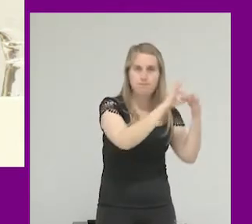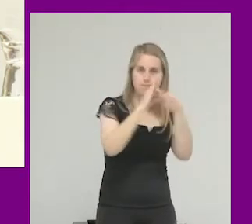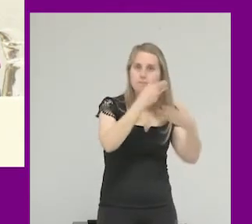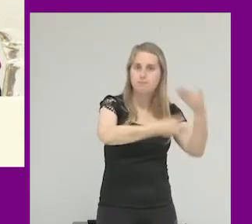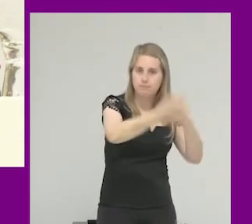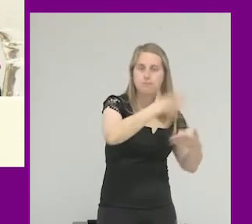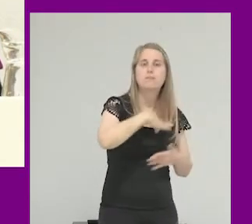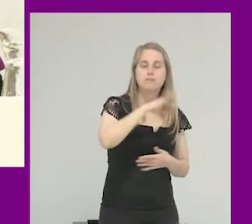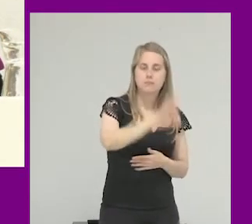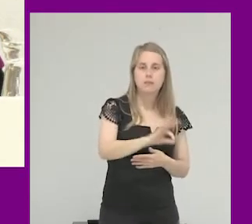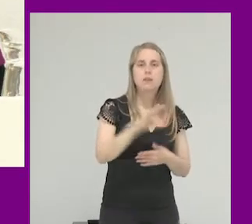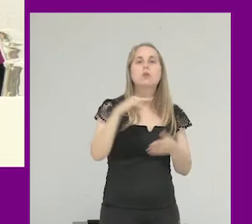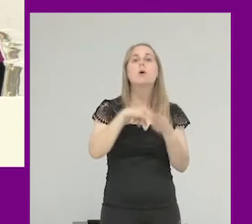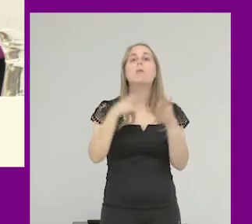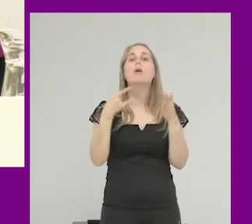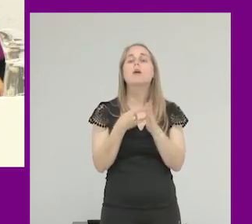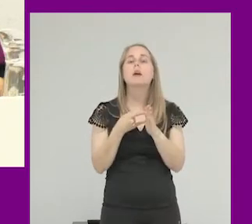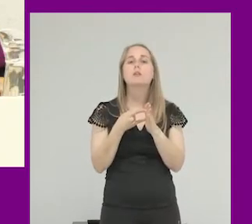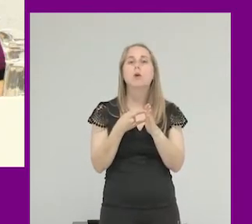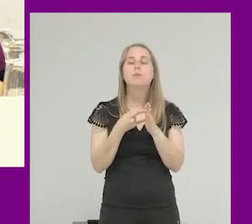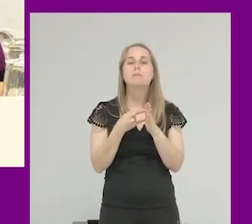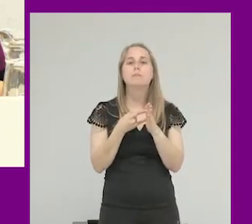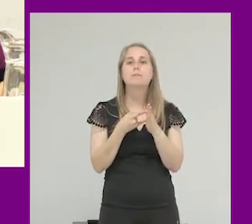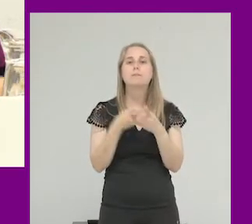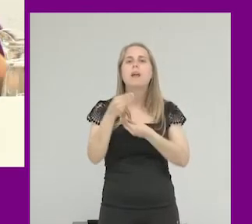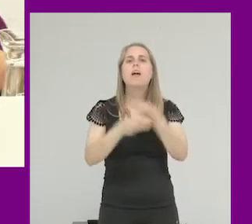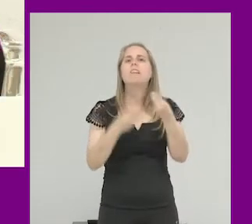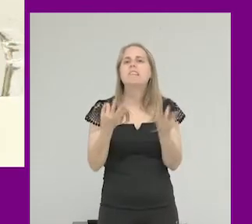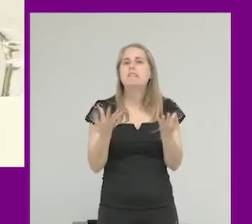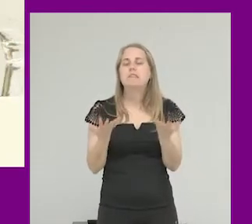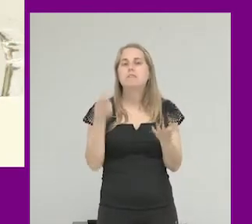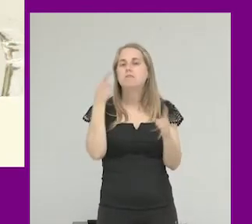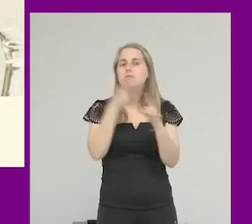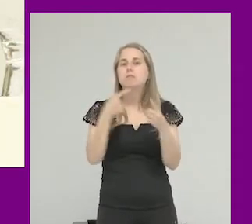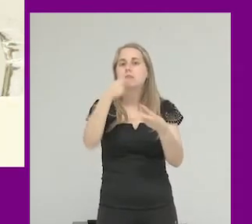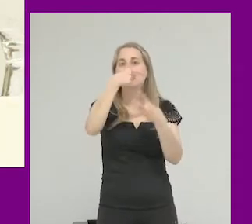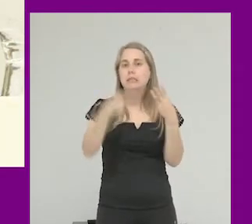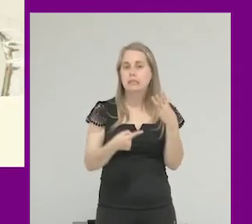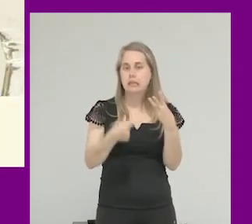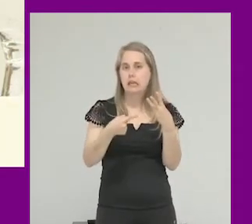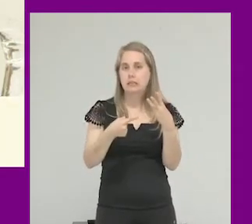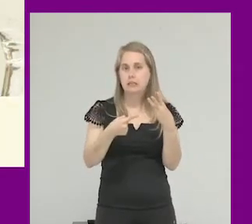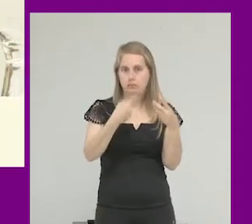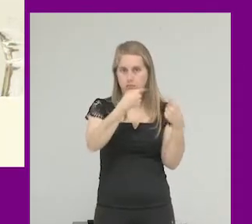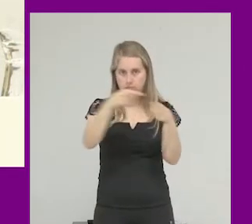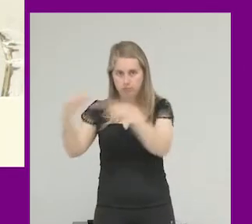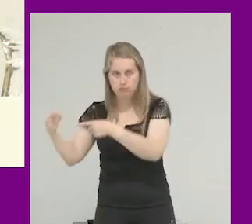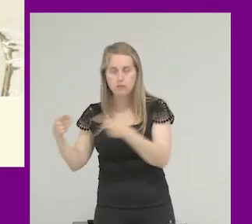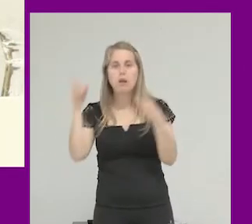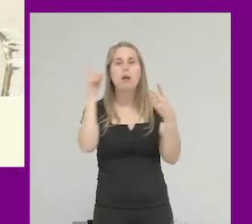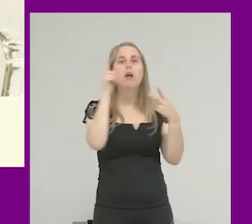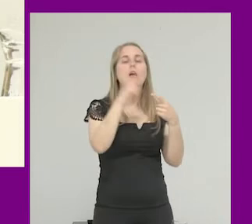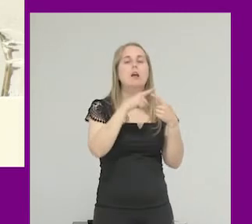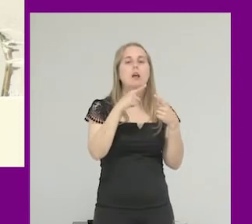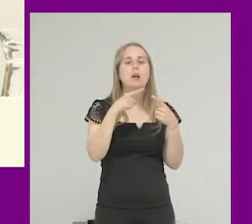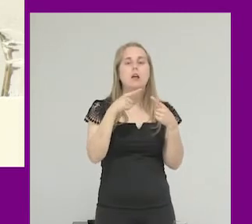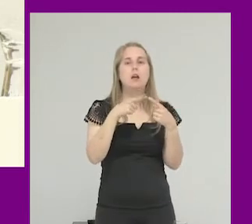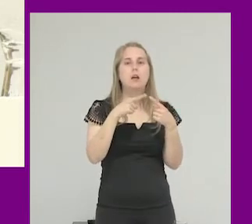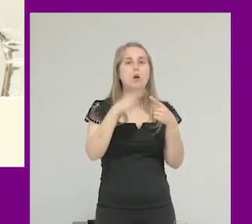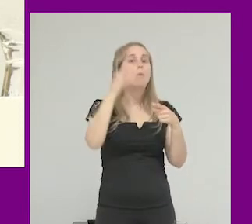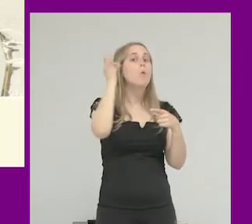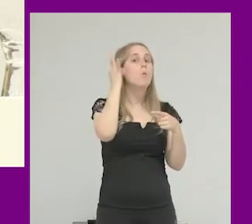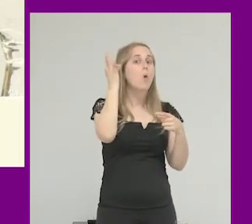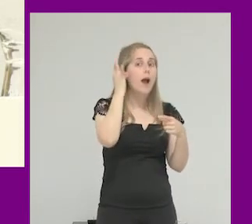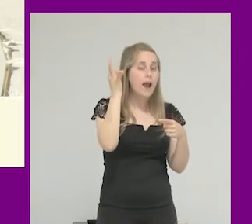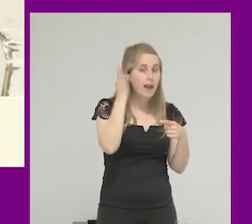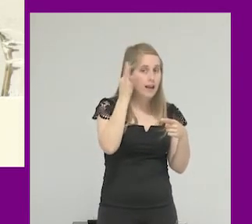proyecto lo que hace es establece básicamente tres ejes, que son el que haya más